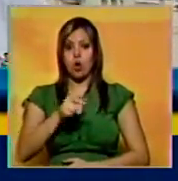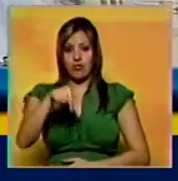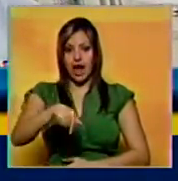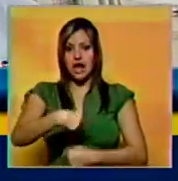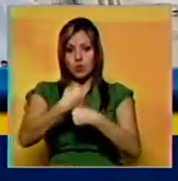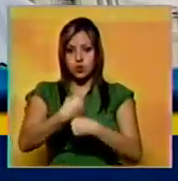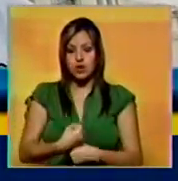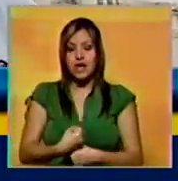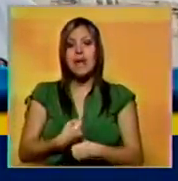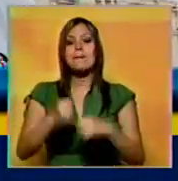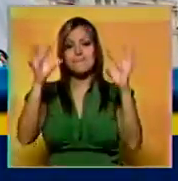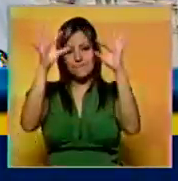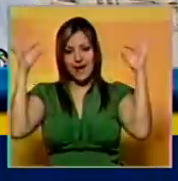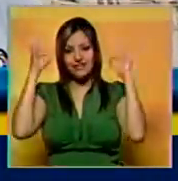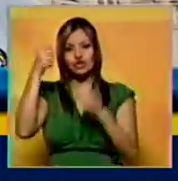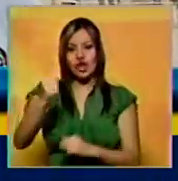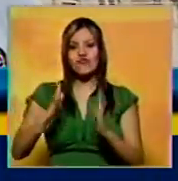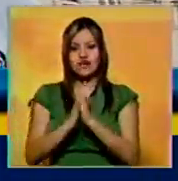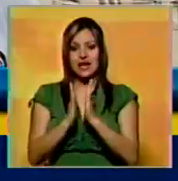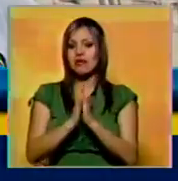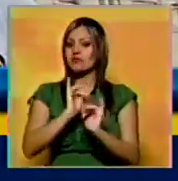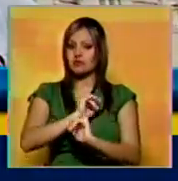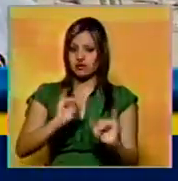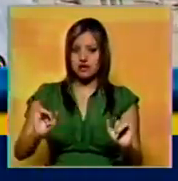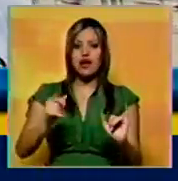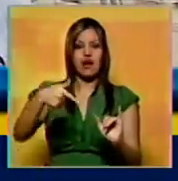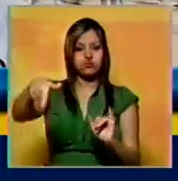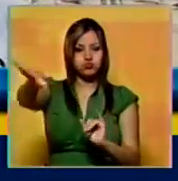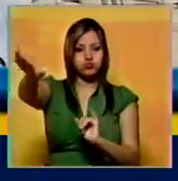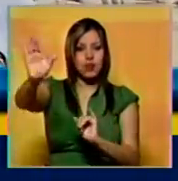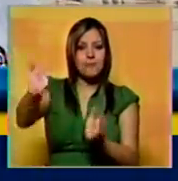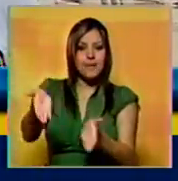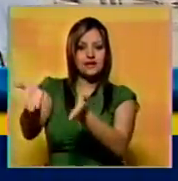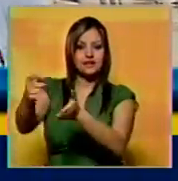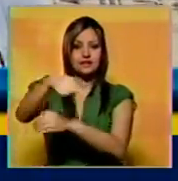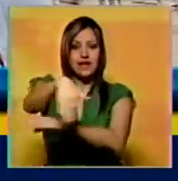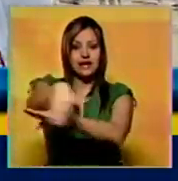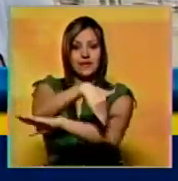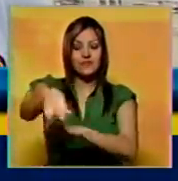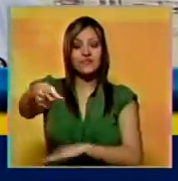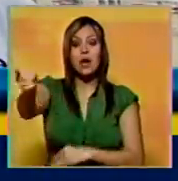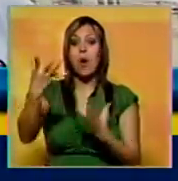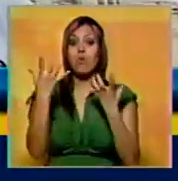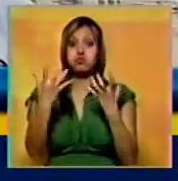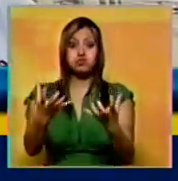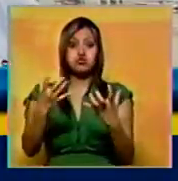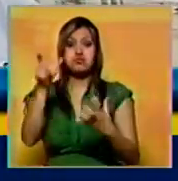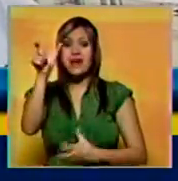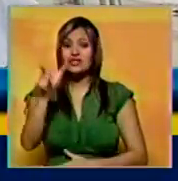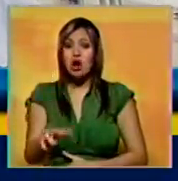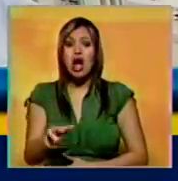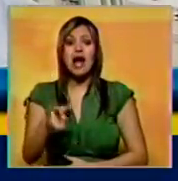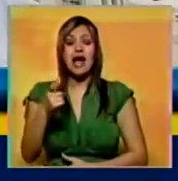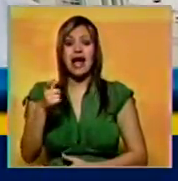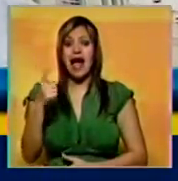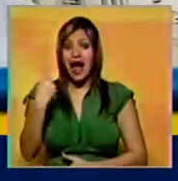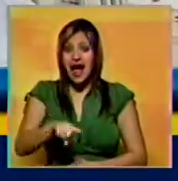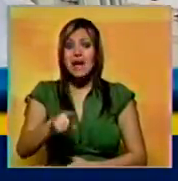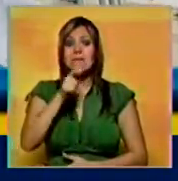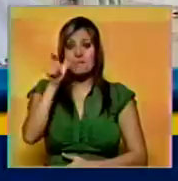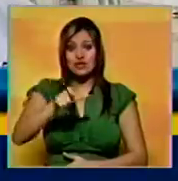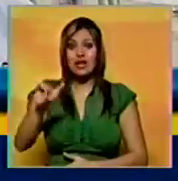Rosa Aunque la divina pastora Está ya ya recorriendo la avenida Lara la cantidad de gente era tal que todavía hay